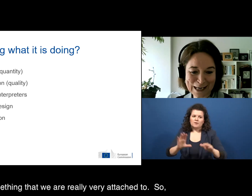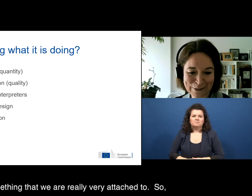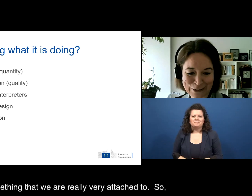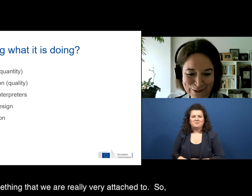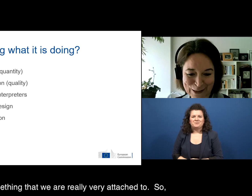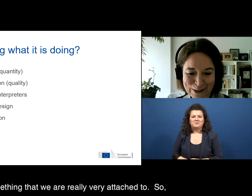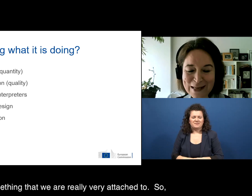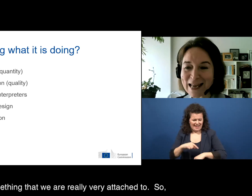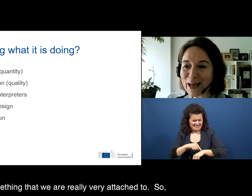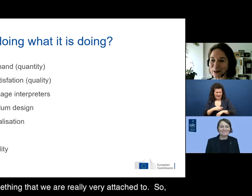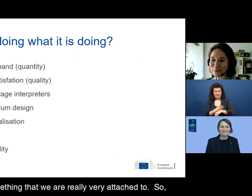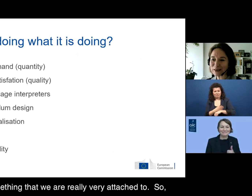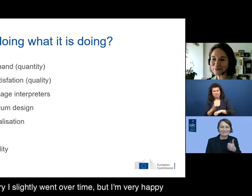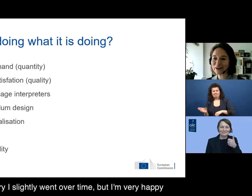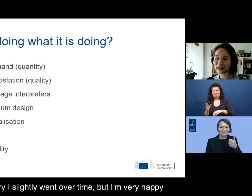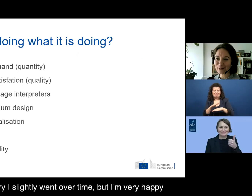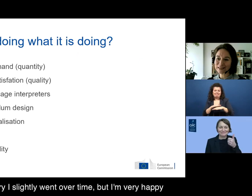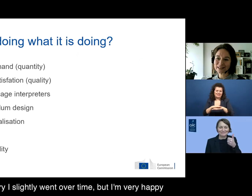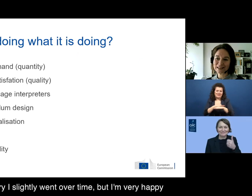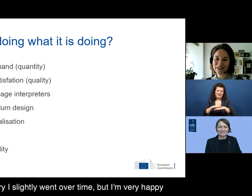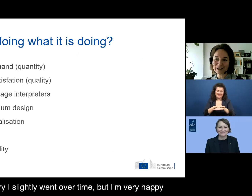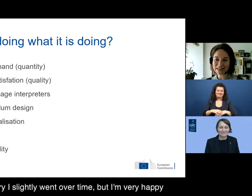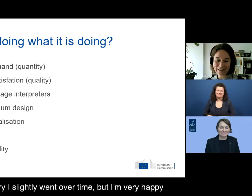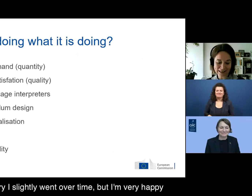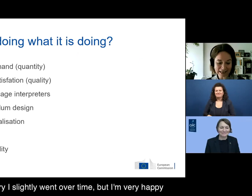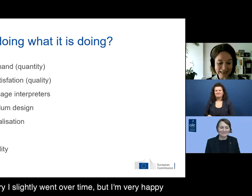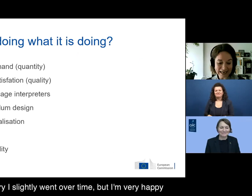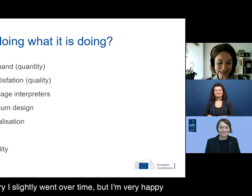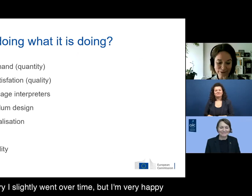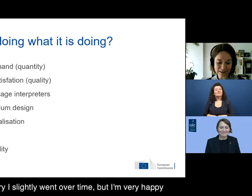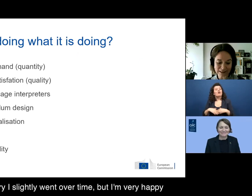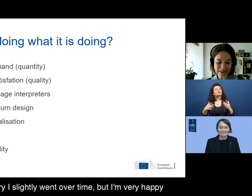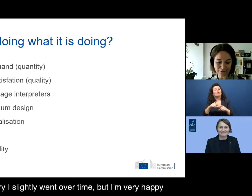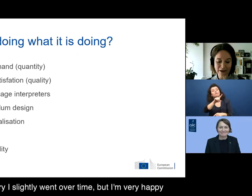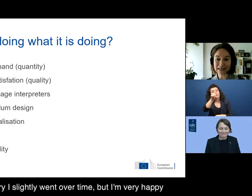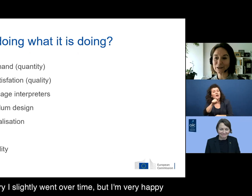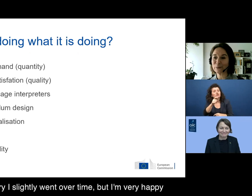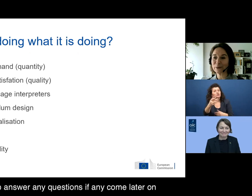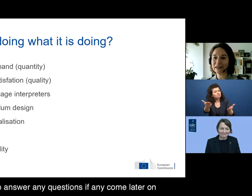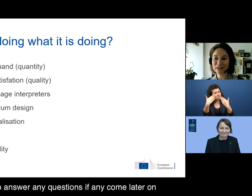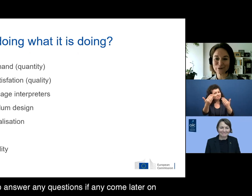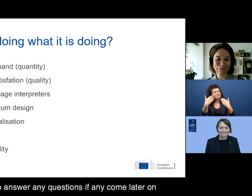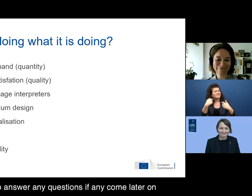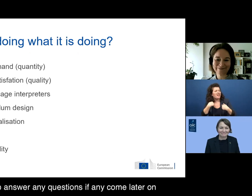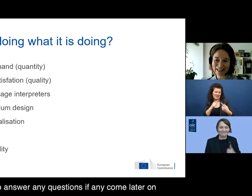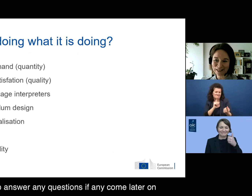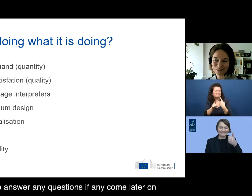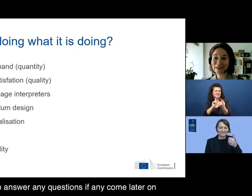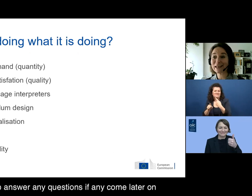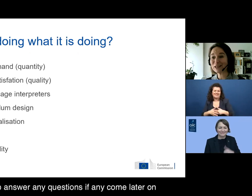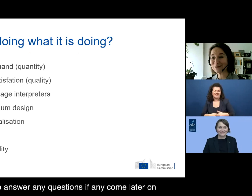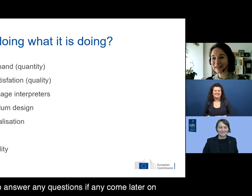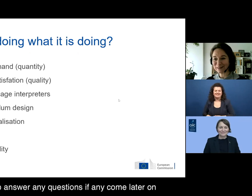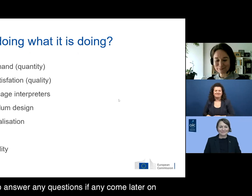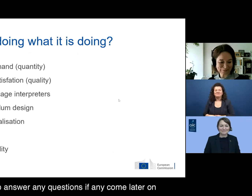lo que nosotros nos apegamos mucho. Lamento haber pasado un poquito el tiempo, pero con mucho gusto responderé